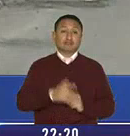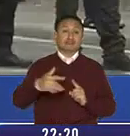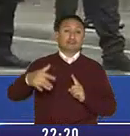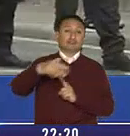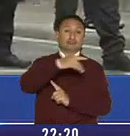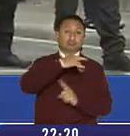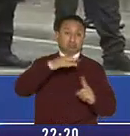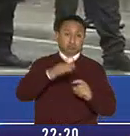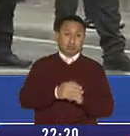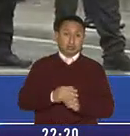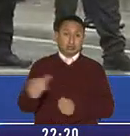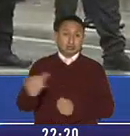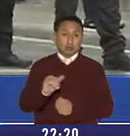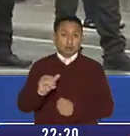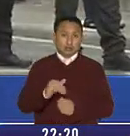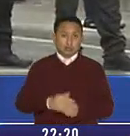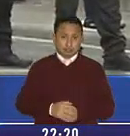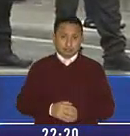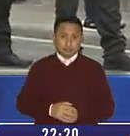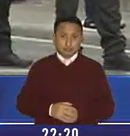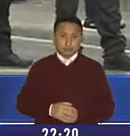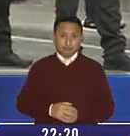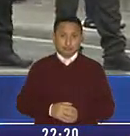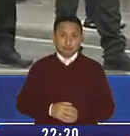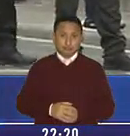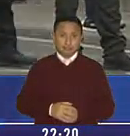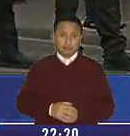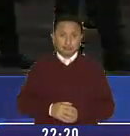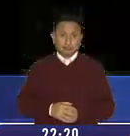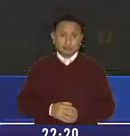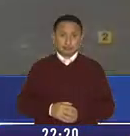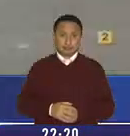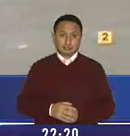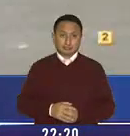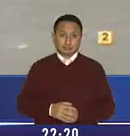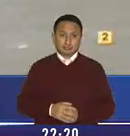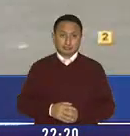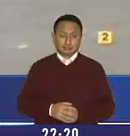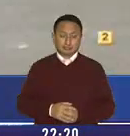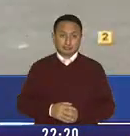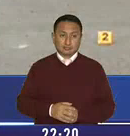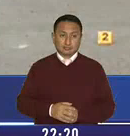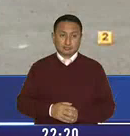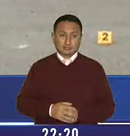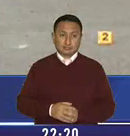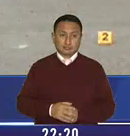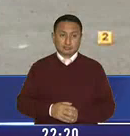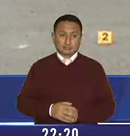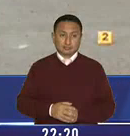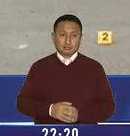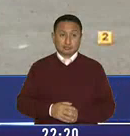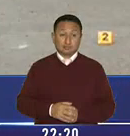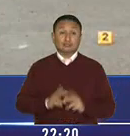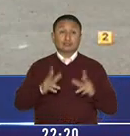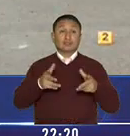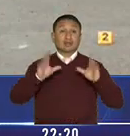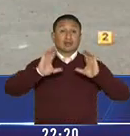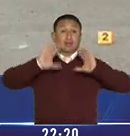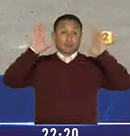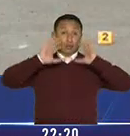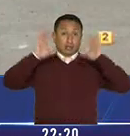de la zona, hubo un hecho muy similar. No, ya a la cancha de boli, también anteriormente